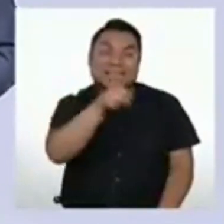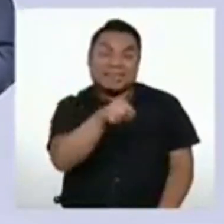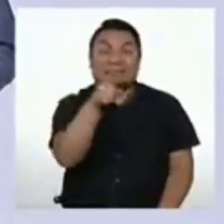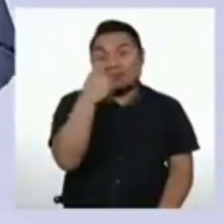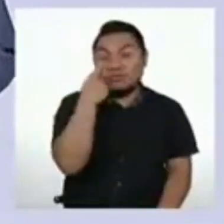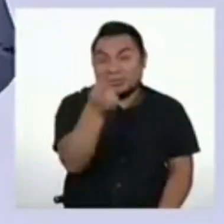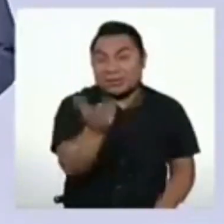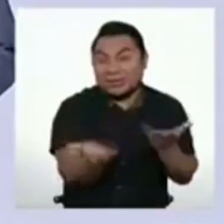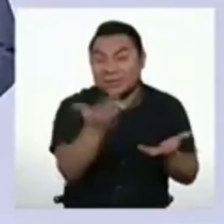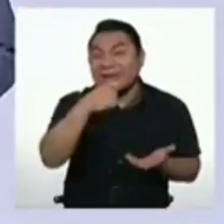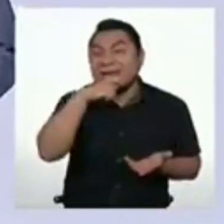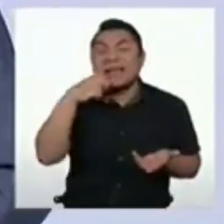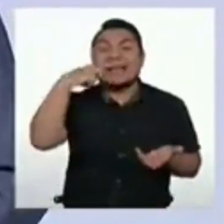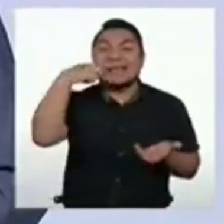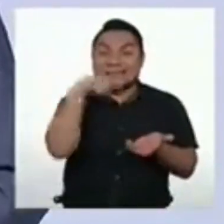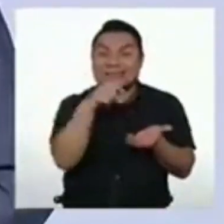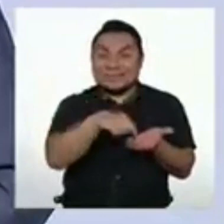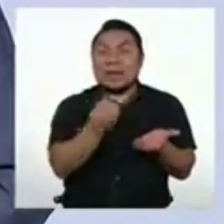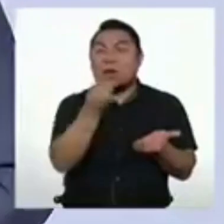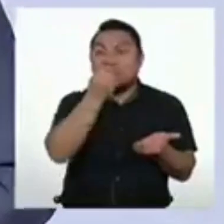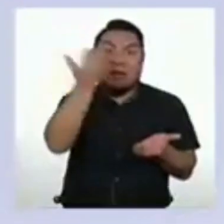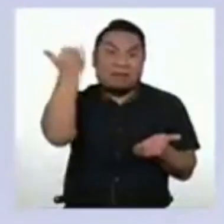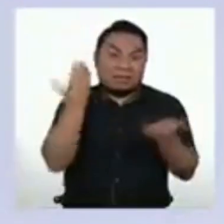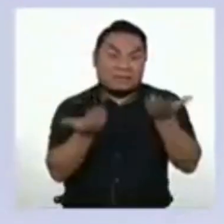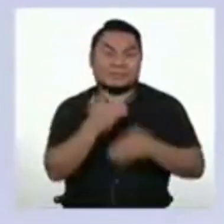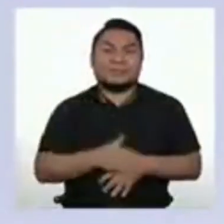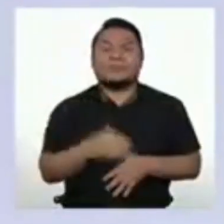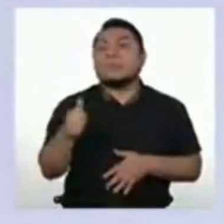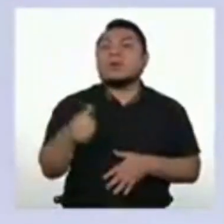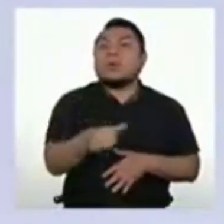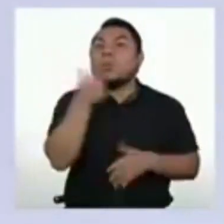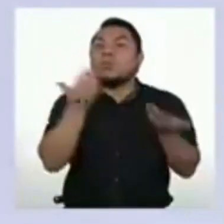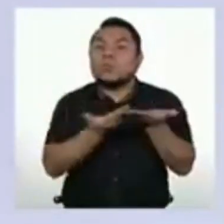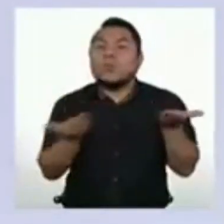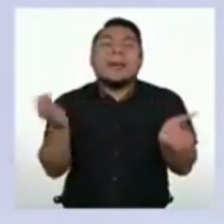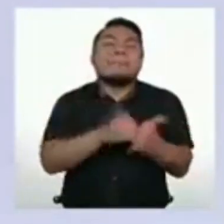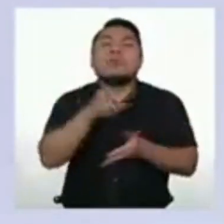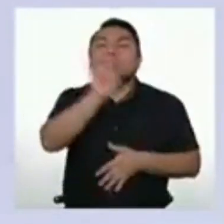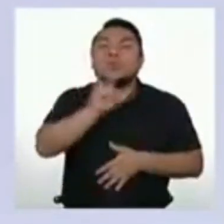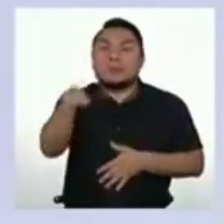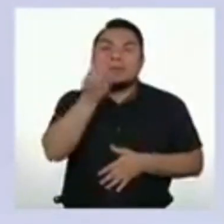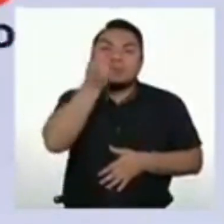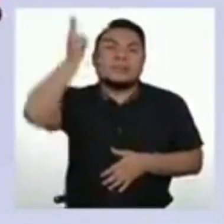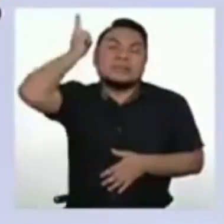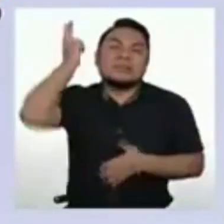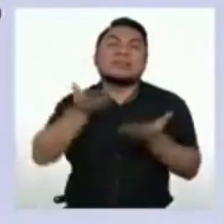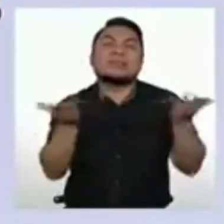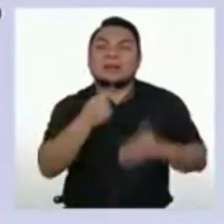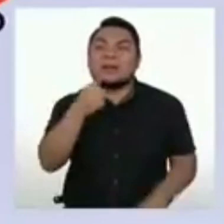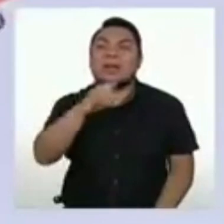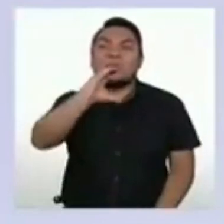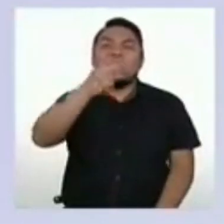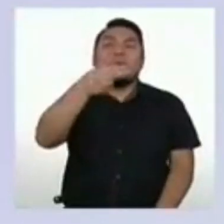vez tuvieron la suerte de probarla. Y finalmente, otro de los productos más utilizados por los incas fue el